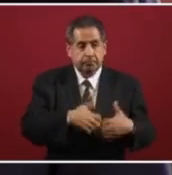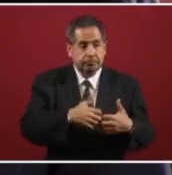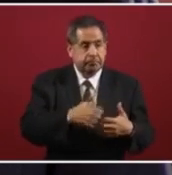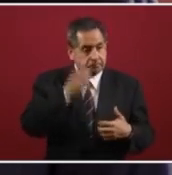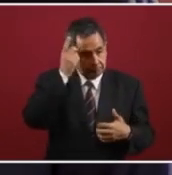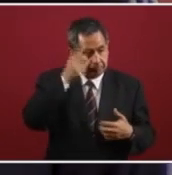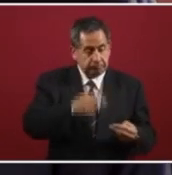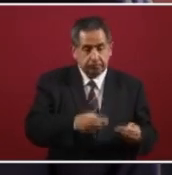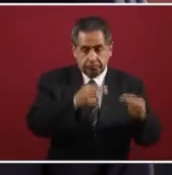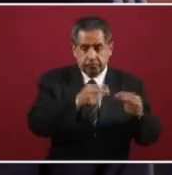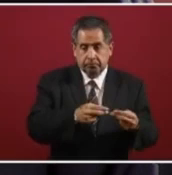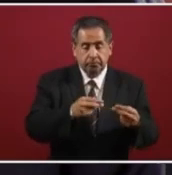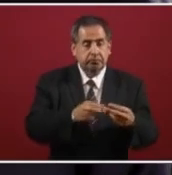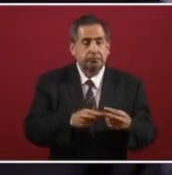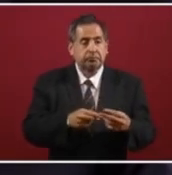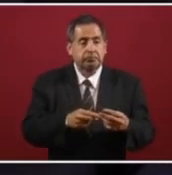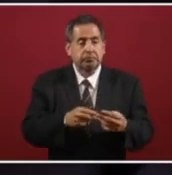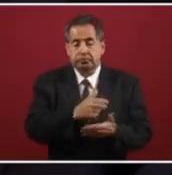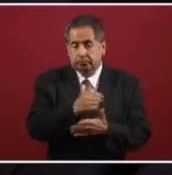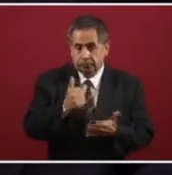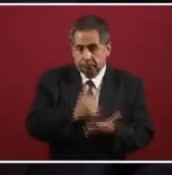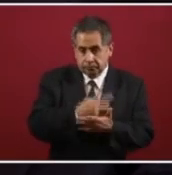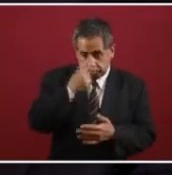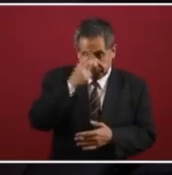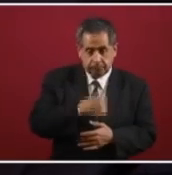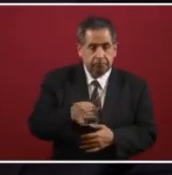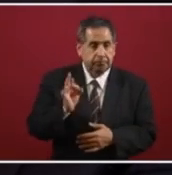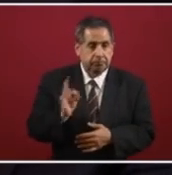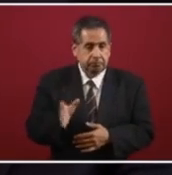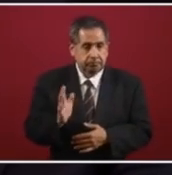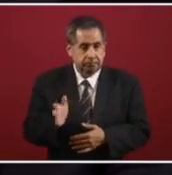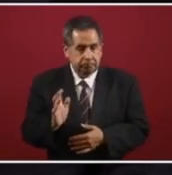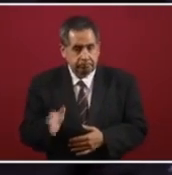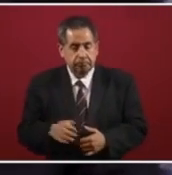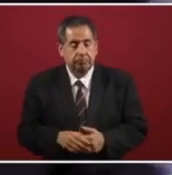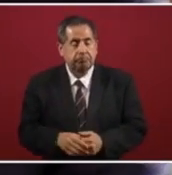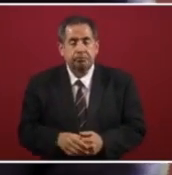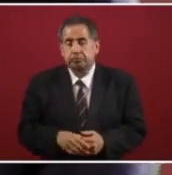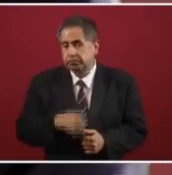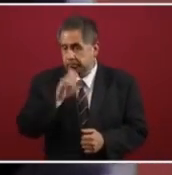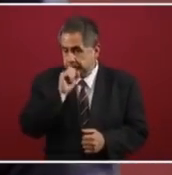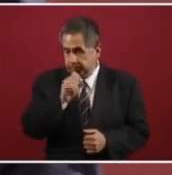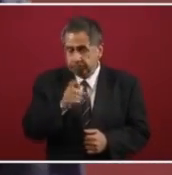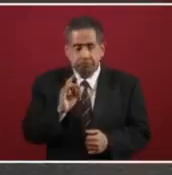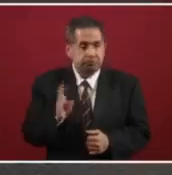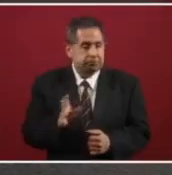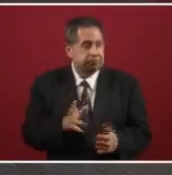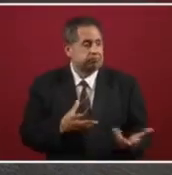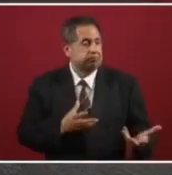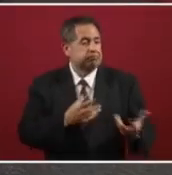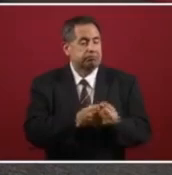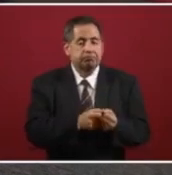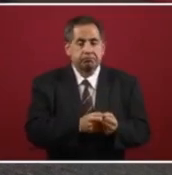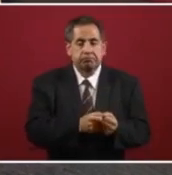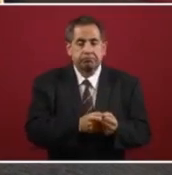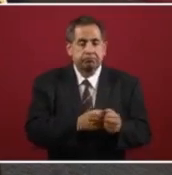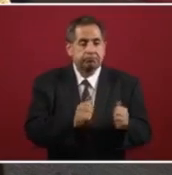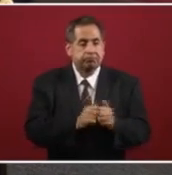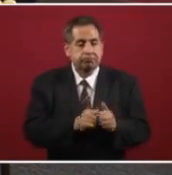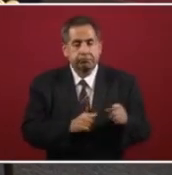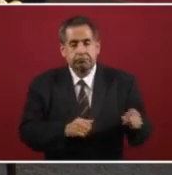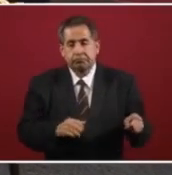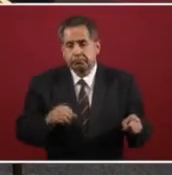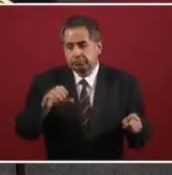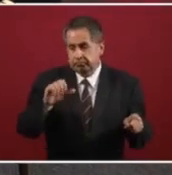empresarios de la Ciudad de México, me reuní con